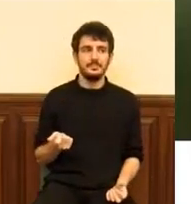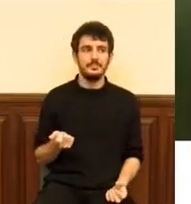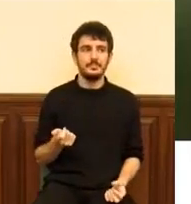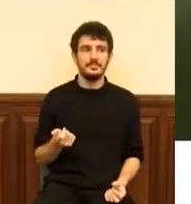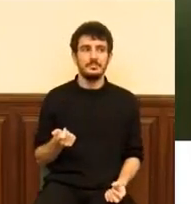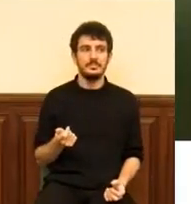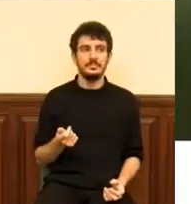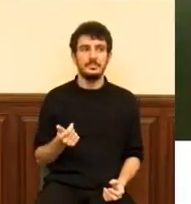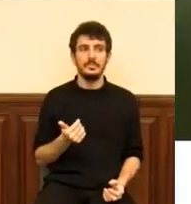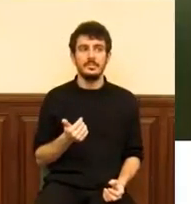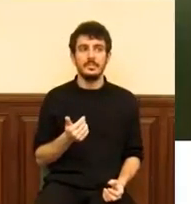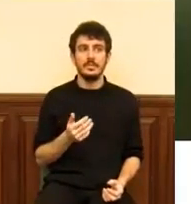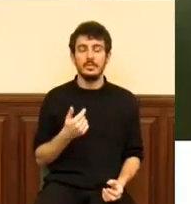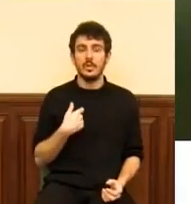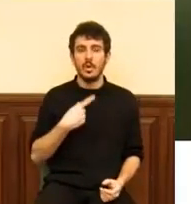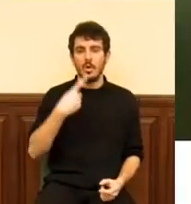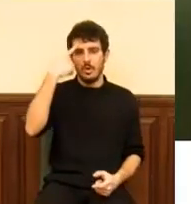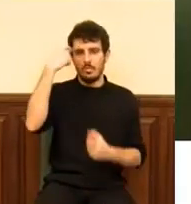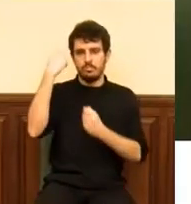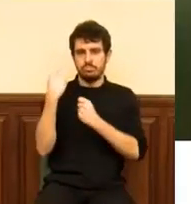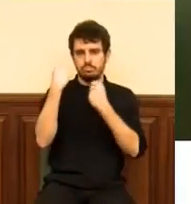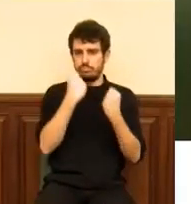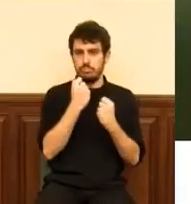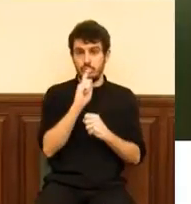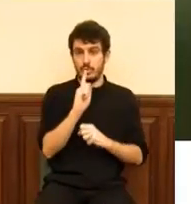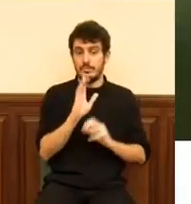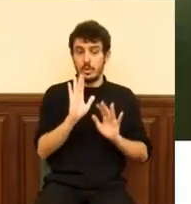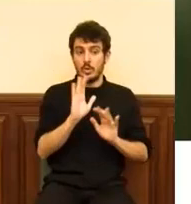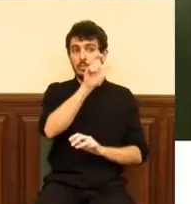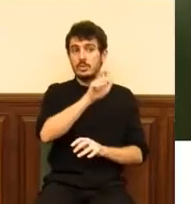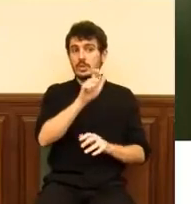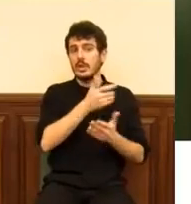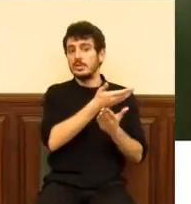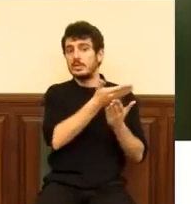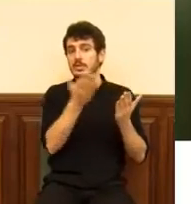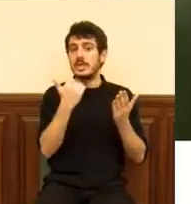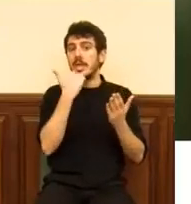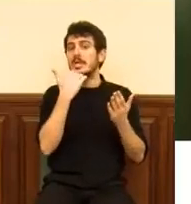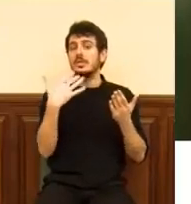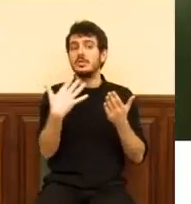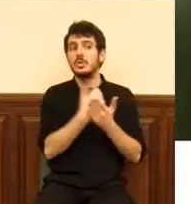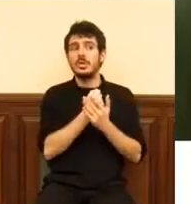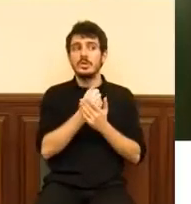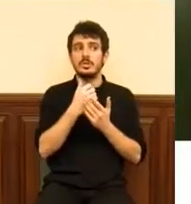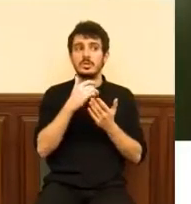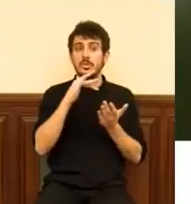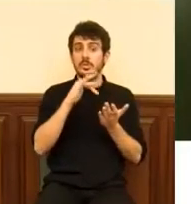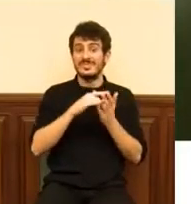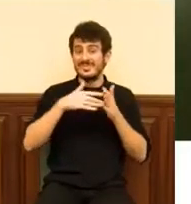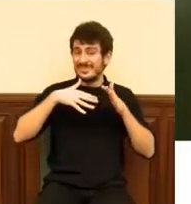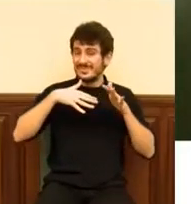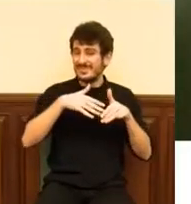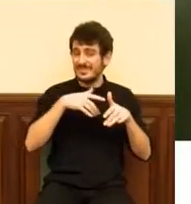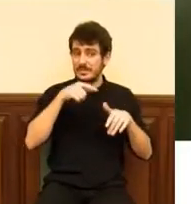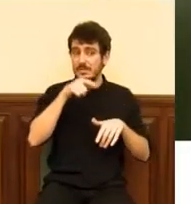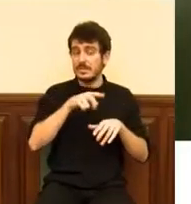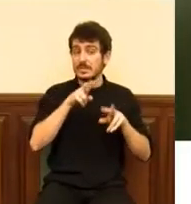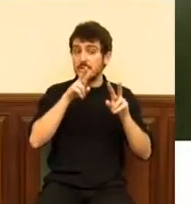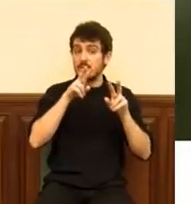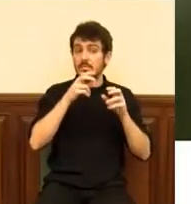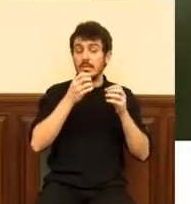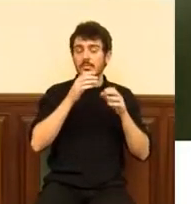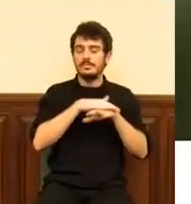No es que sea ninguna experta, pero casi todas las personas que se manifiestan en este sentido y que sí son